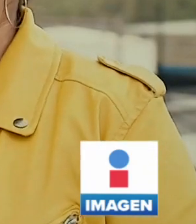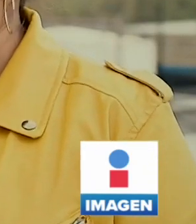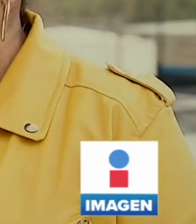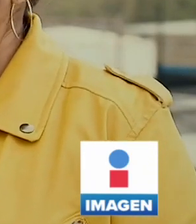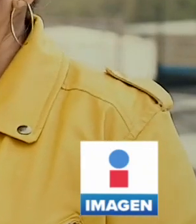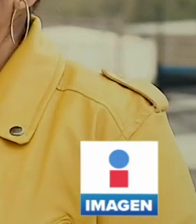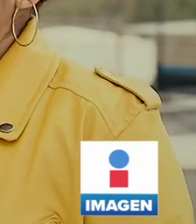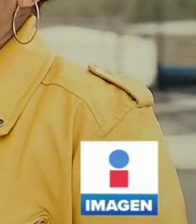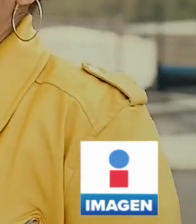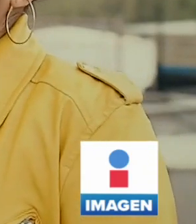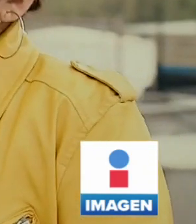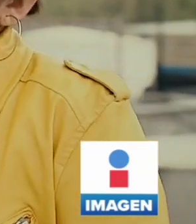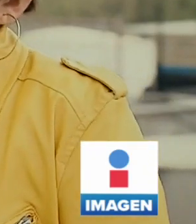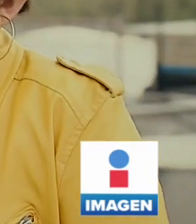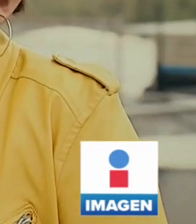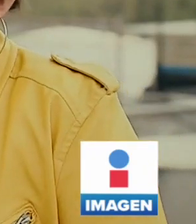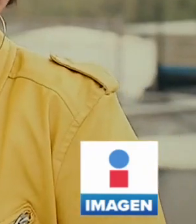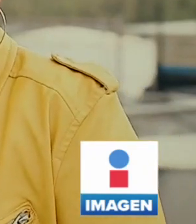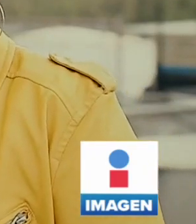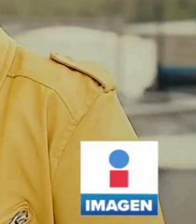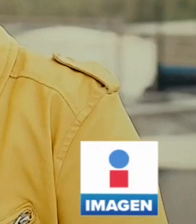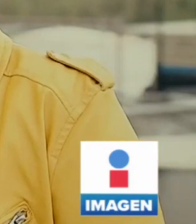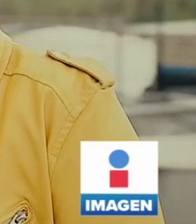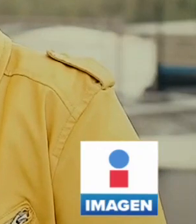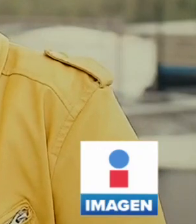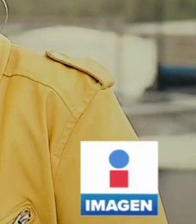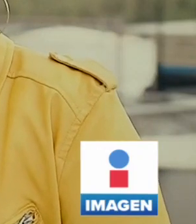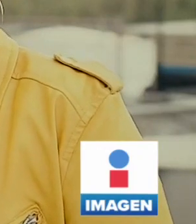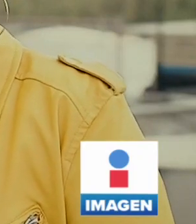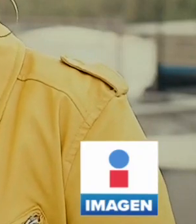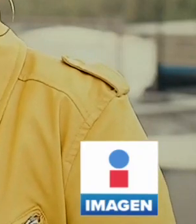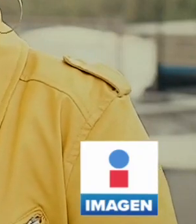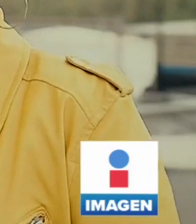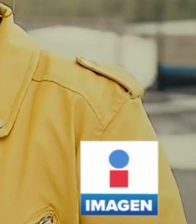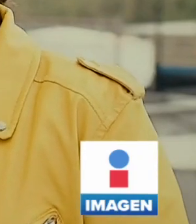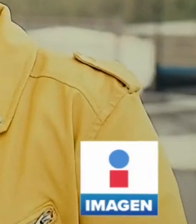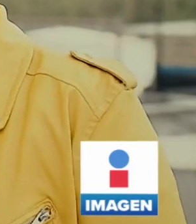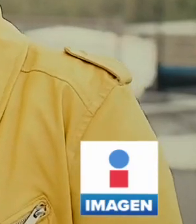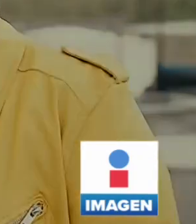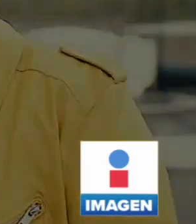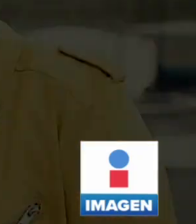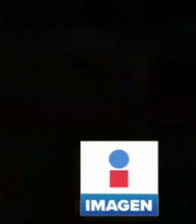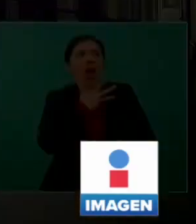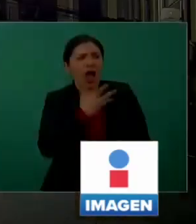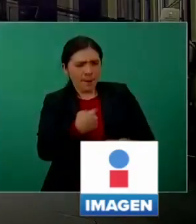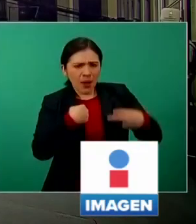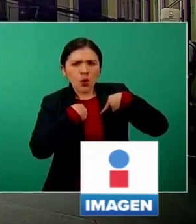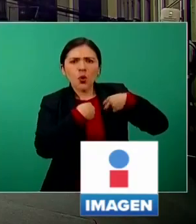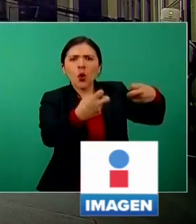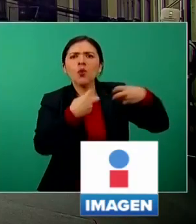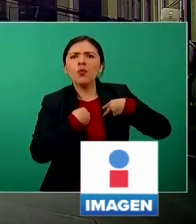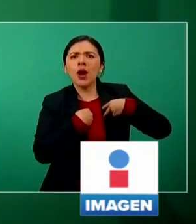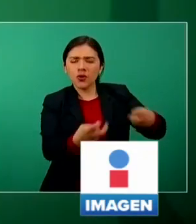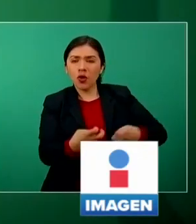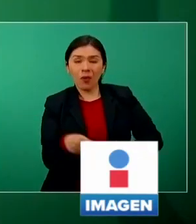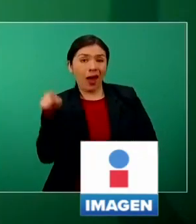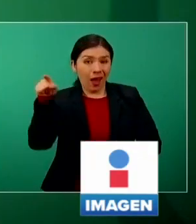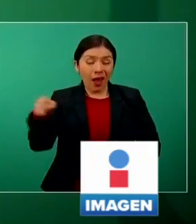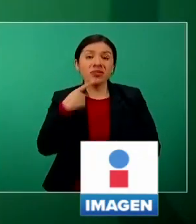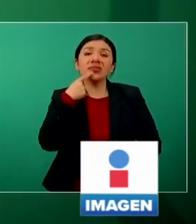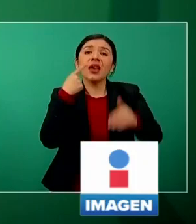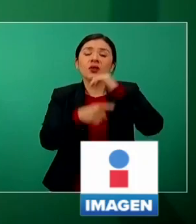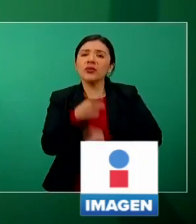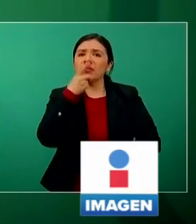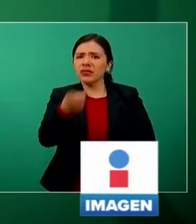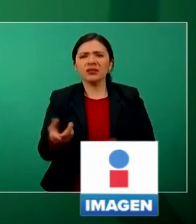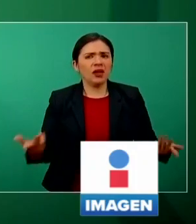bastantes compañeros en los cuales tienen más de 15 años trabajando para la empresa, para estas empresas. Y ellos denuncian que